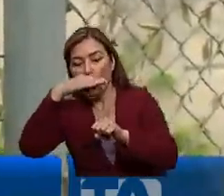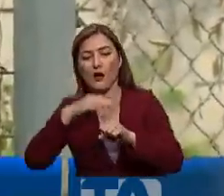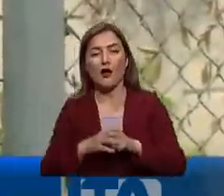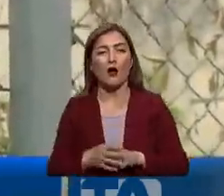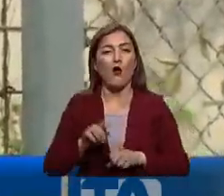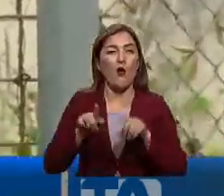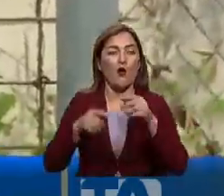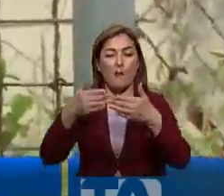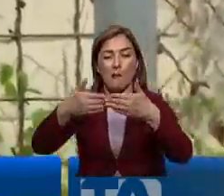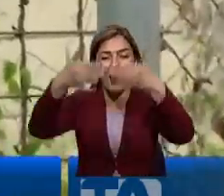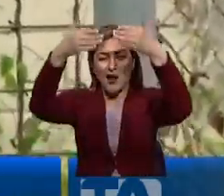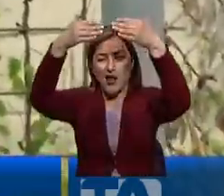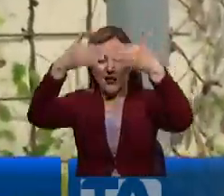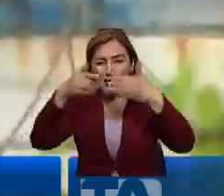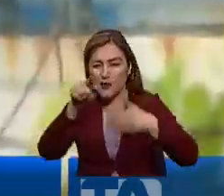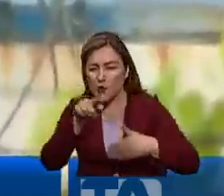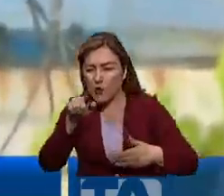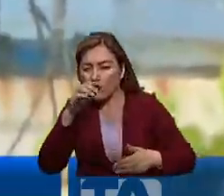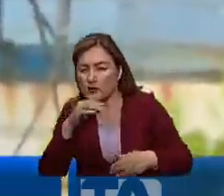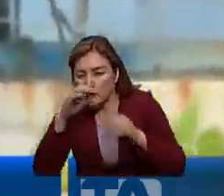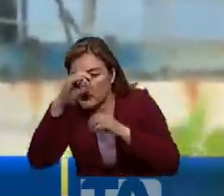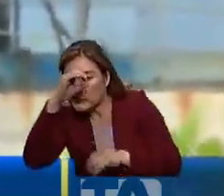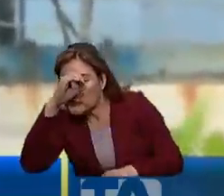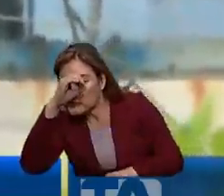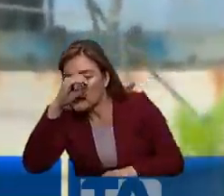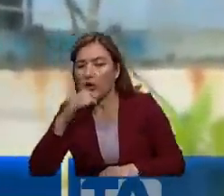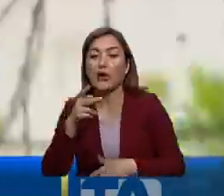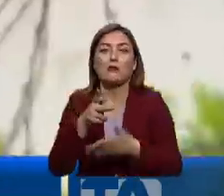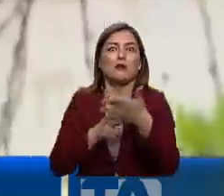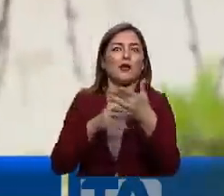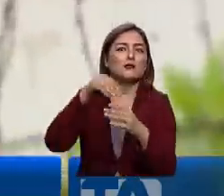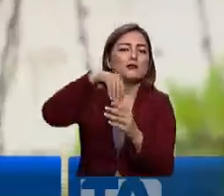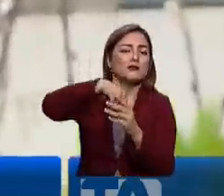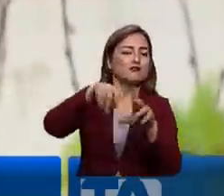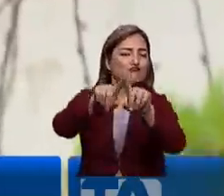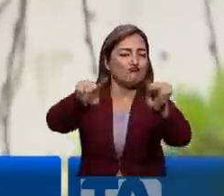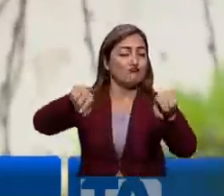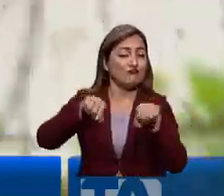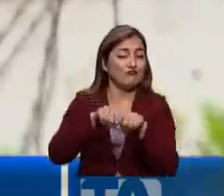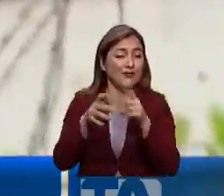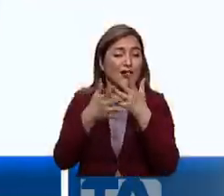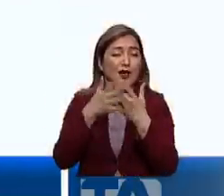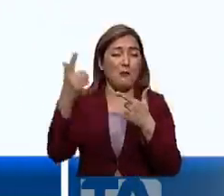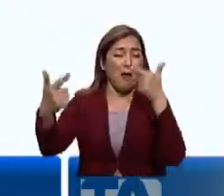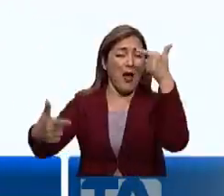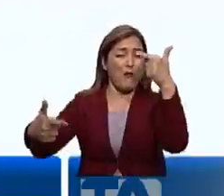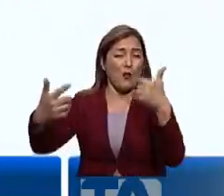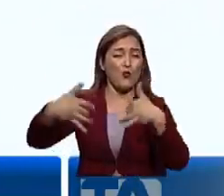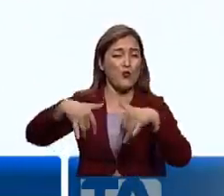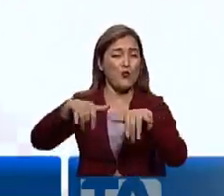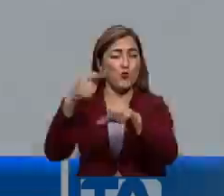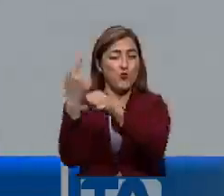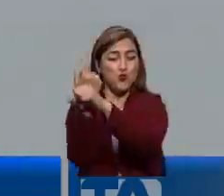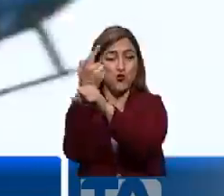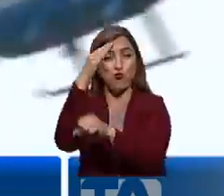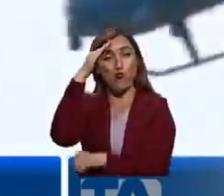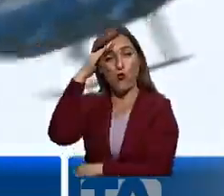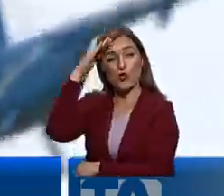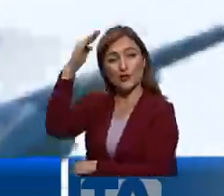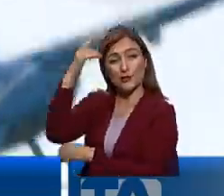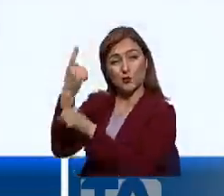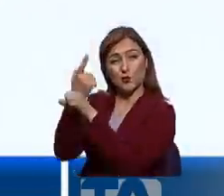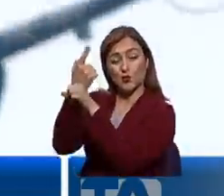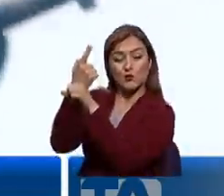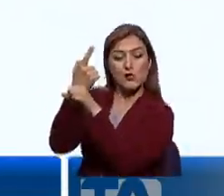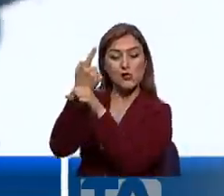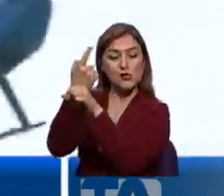se encuentran en las paredes del reclusorio, observaban lo que adentro pasaba, pues las detonaciones no paraban. Un helicóptero de aeropolicial sobrevoló